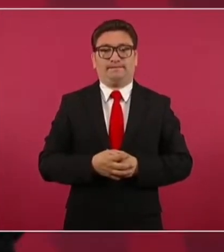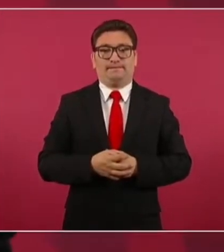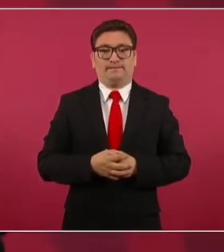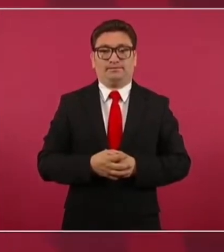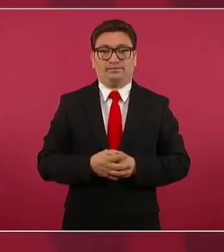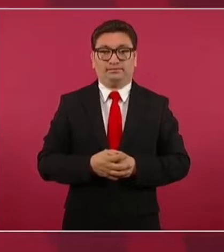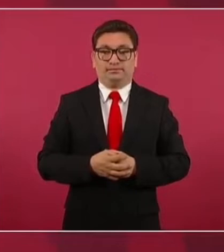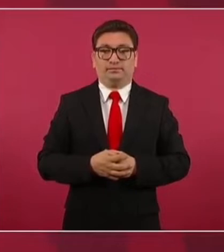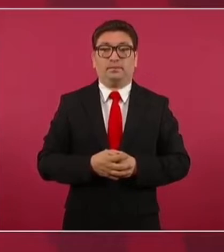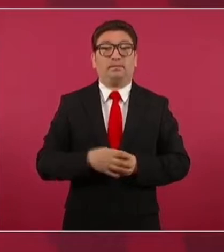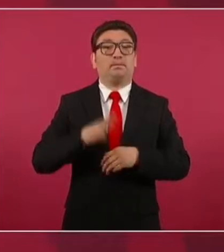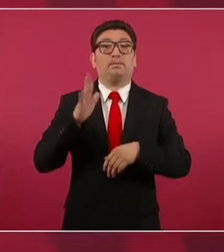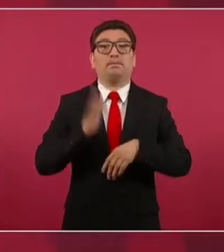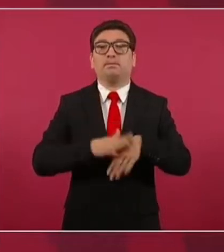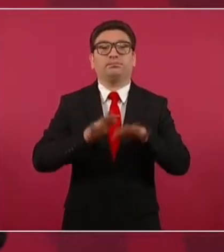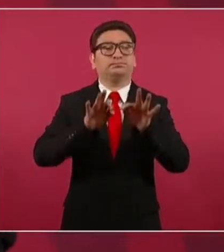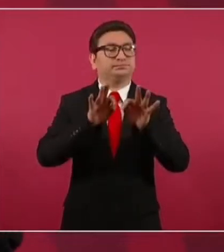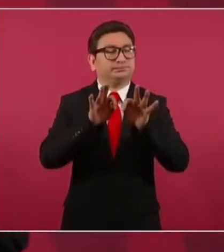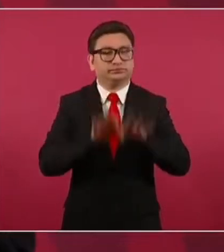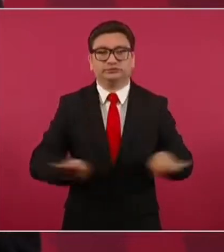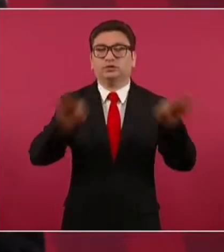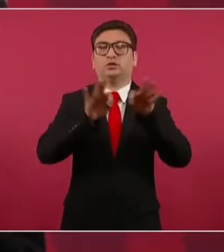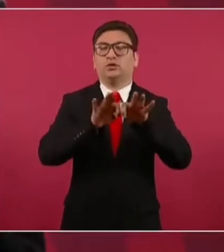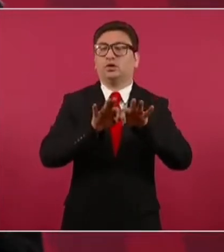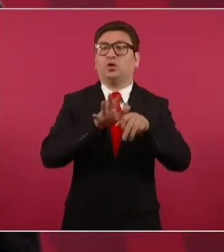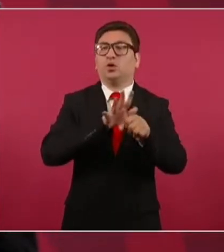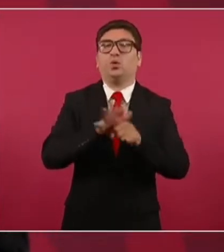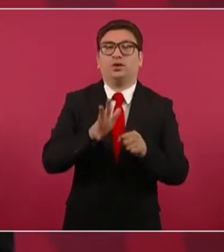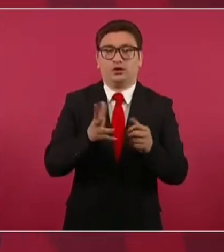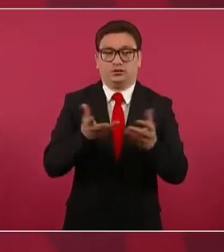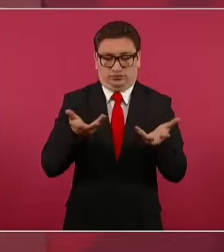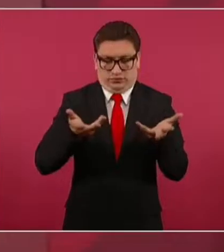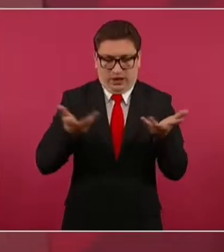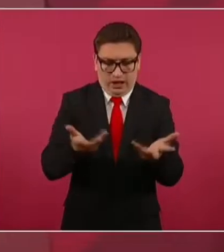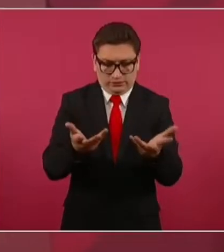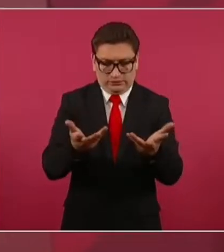Aquí lo más importante es actuar con honestidad,